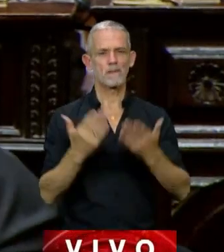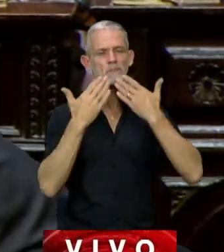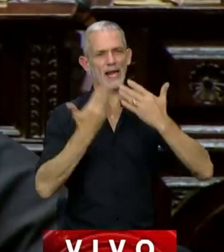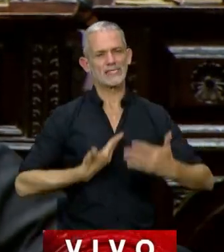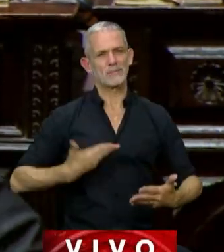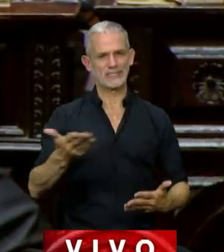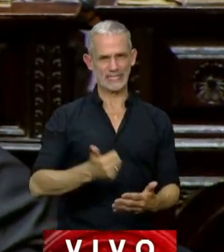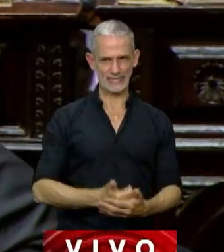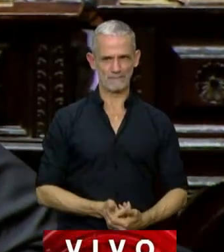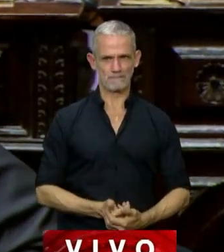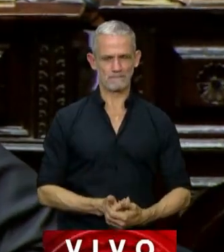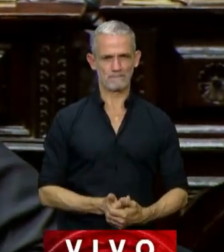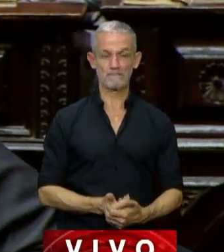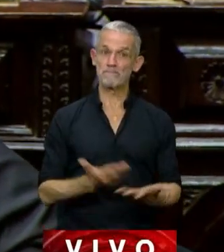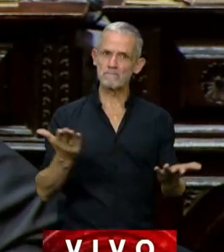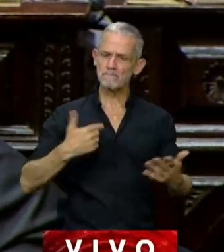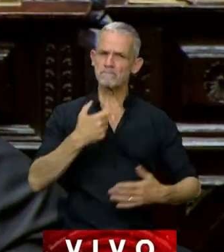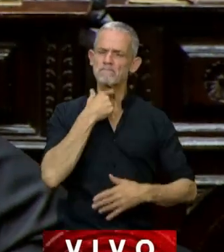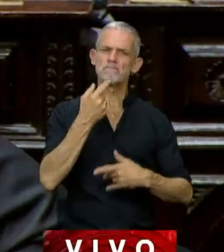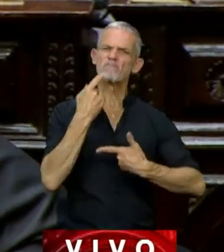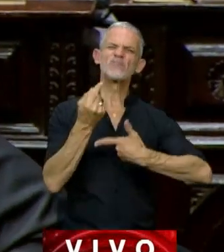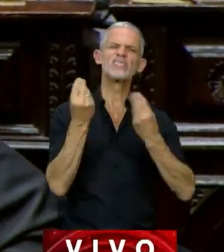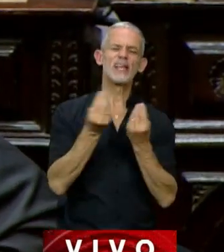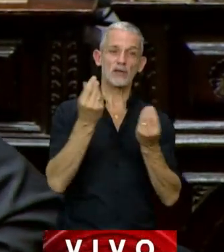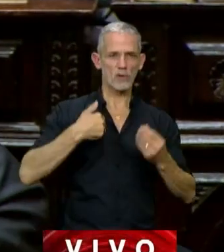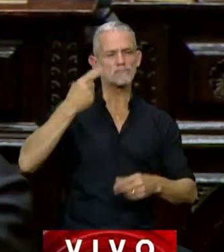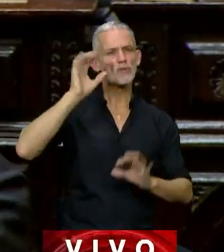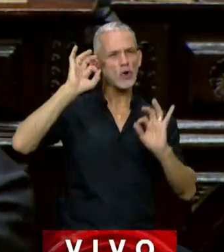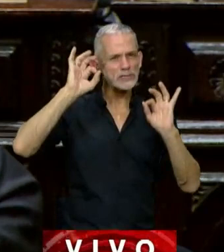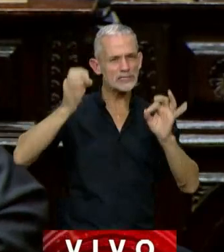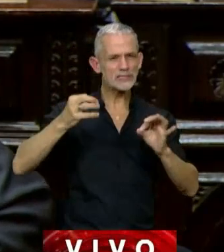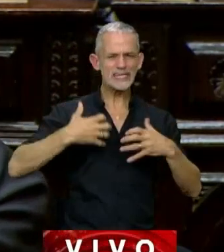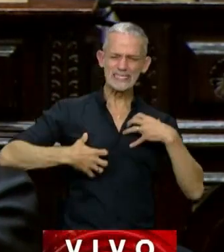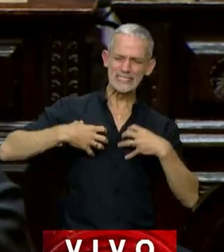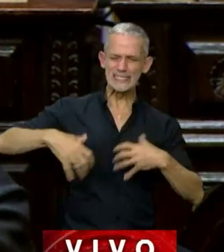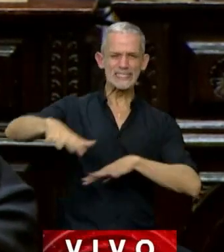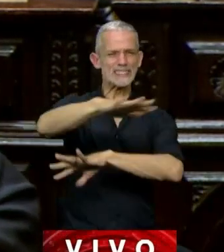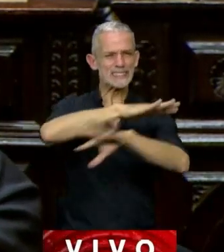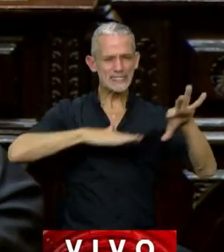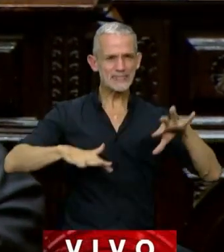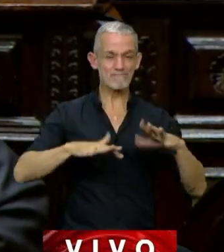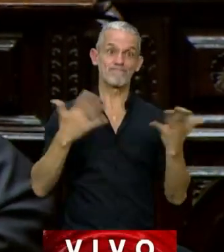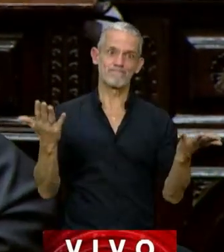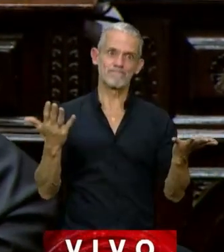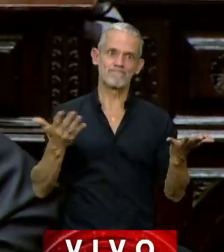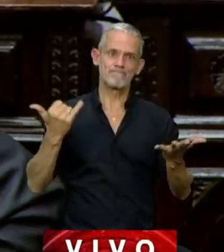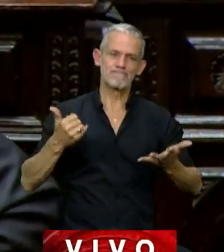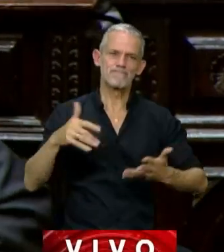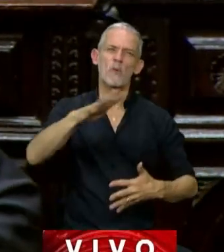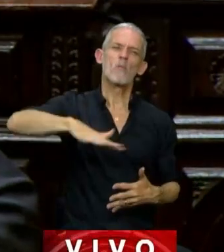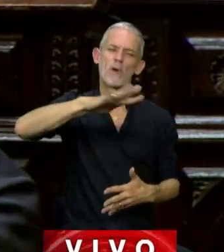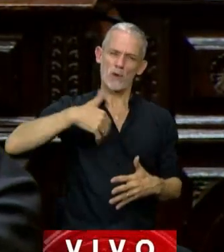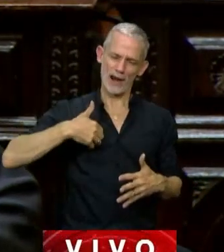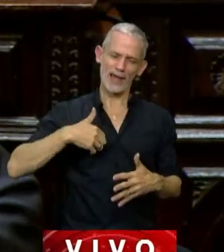Gracias, presidenta. Quiero decirle que tengo conciencia del malestar social por el cual está pasando nuestro